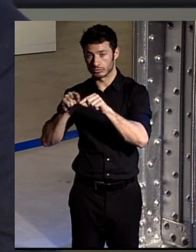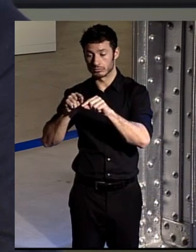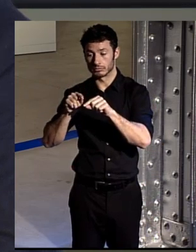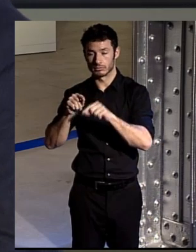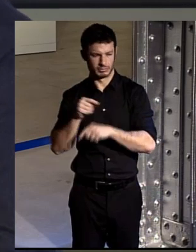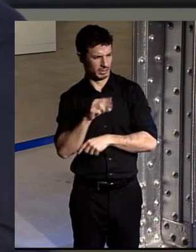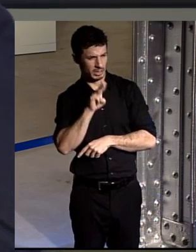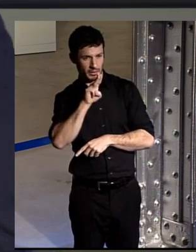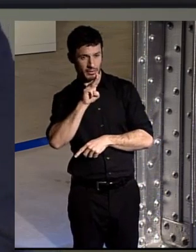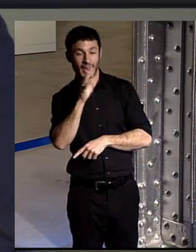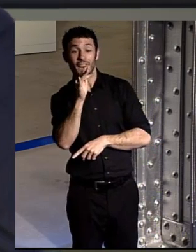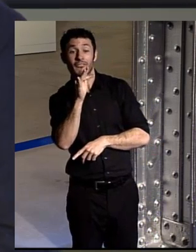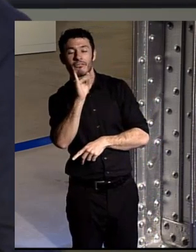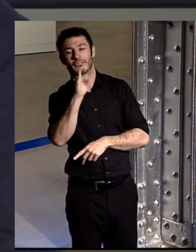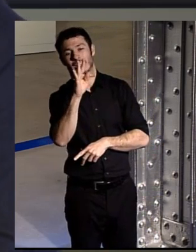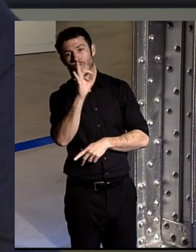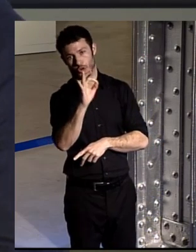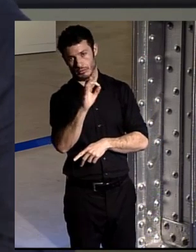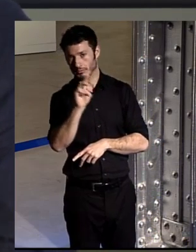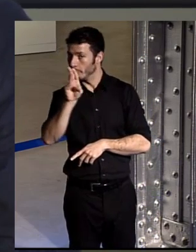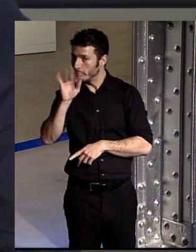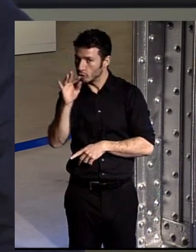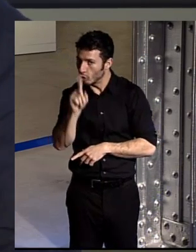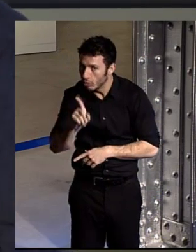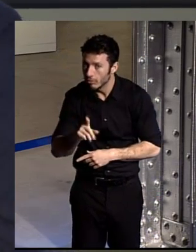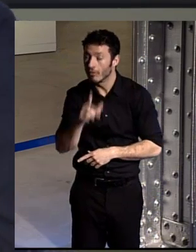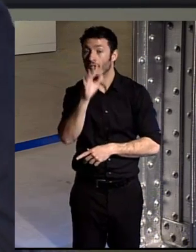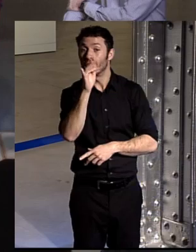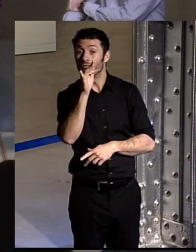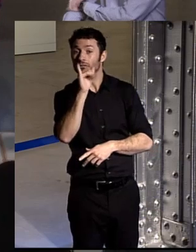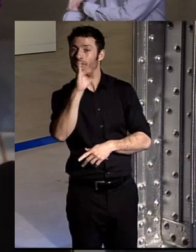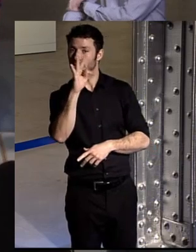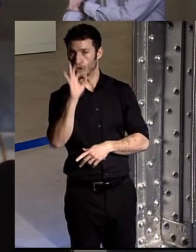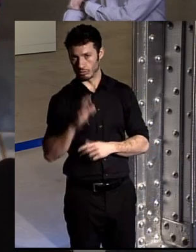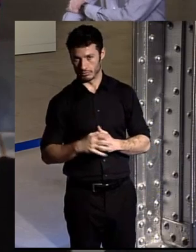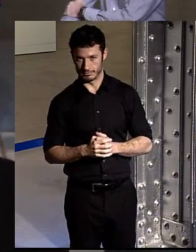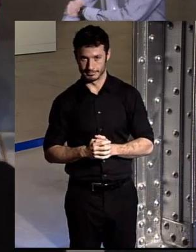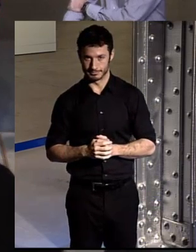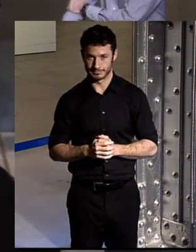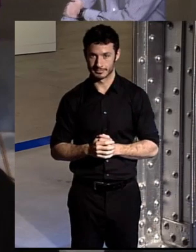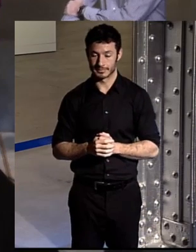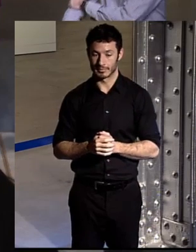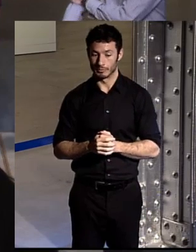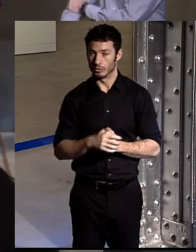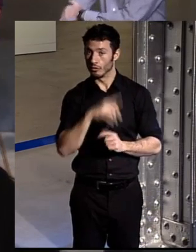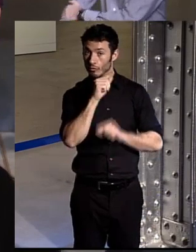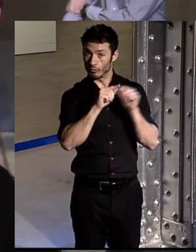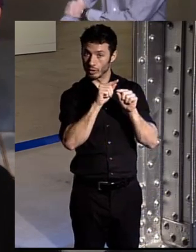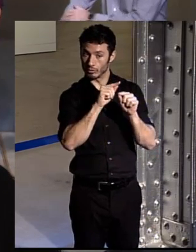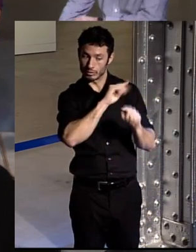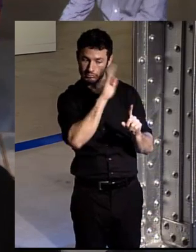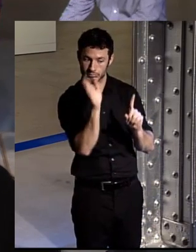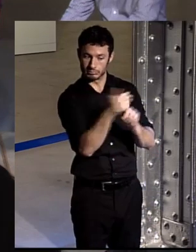aislado. ¿Pitovirus? Sí, fitovirus. Sería. Fito, vale. Sí. Perdón. Bien, es un virus que se ha aislado